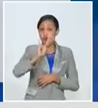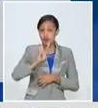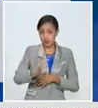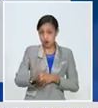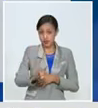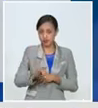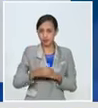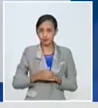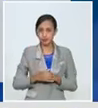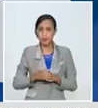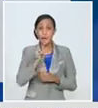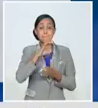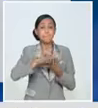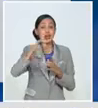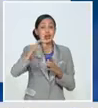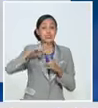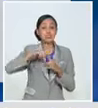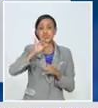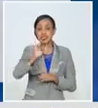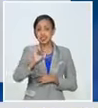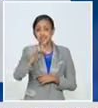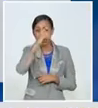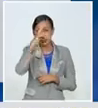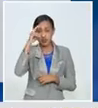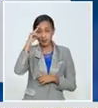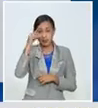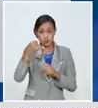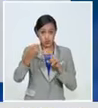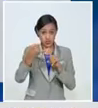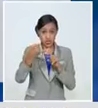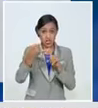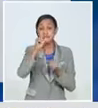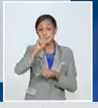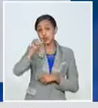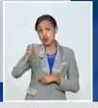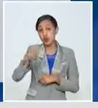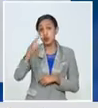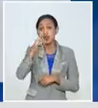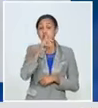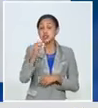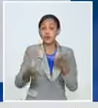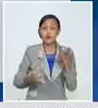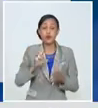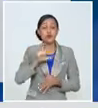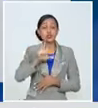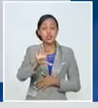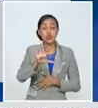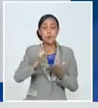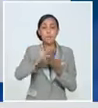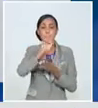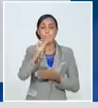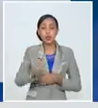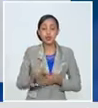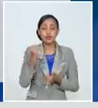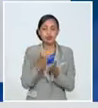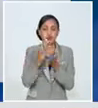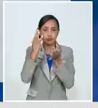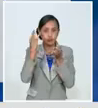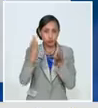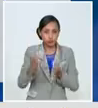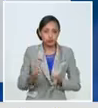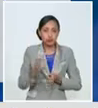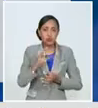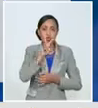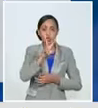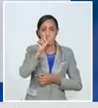Matanzas 7, Santi Espíritu 6, Cienfuegos 5 y Mayabé, que confirma 2 casos